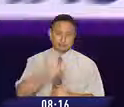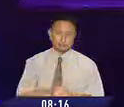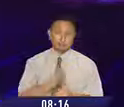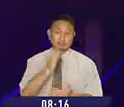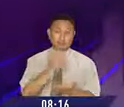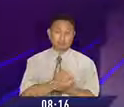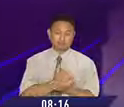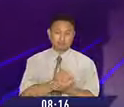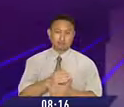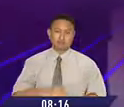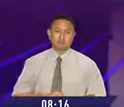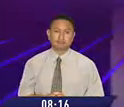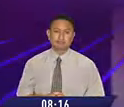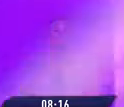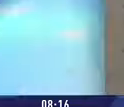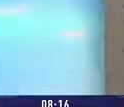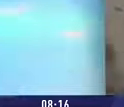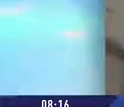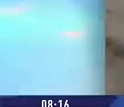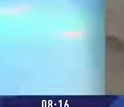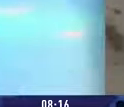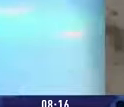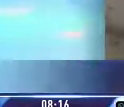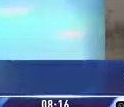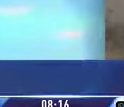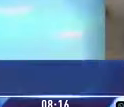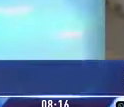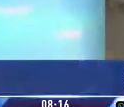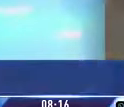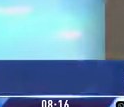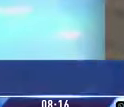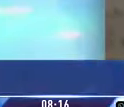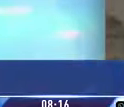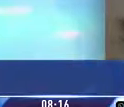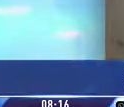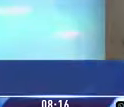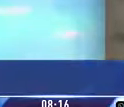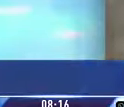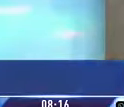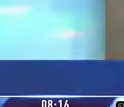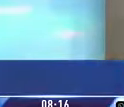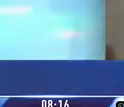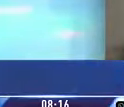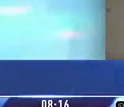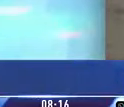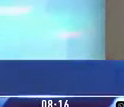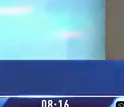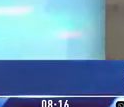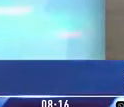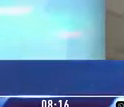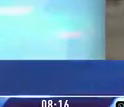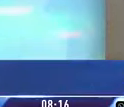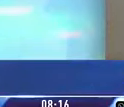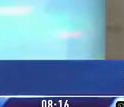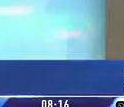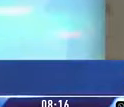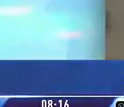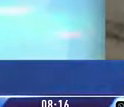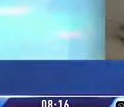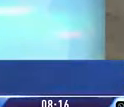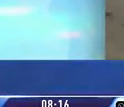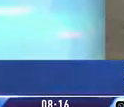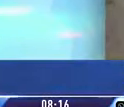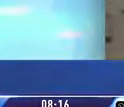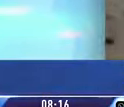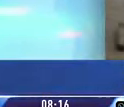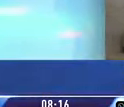Vamos. Así es, nos separamos brevemente, amigos. Sin embargo, al volver les vamos a contar la historia de un sobreviviente del aluvión de La Gasca que no puede